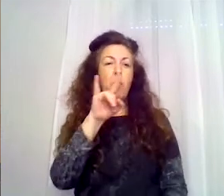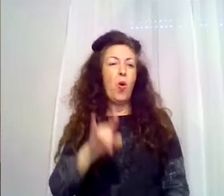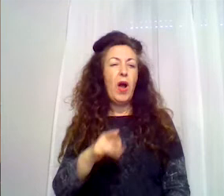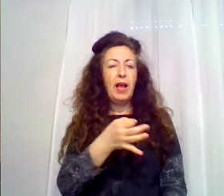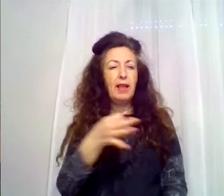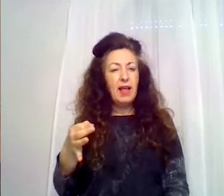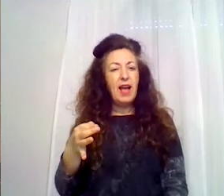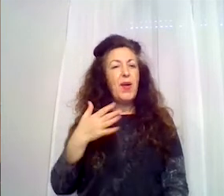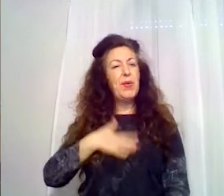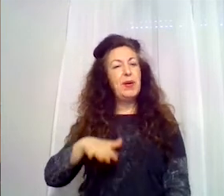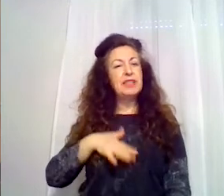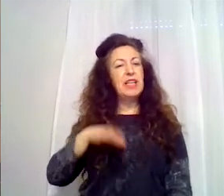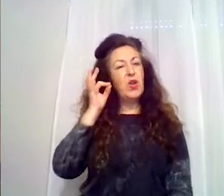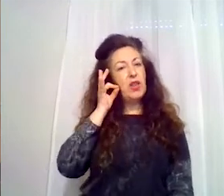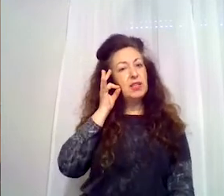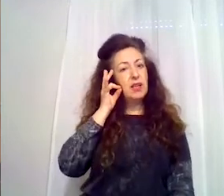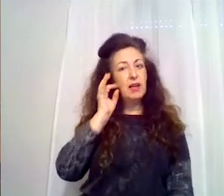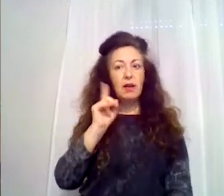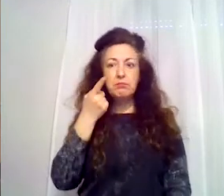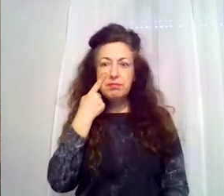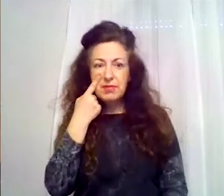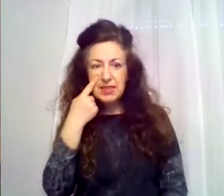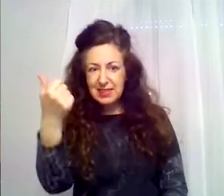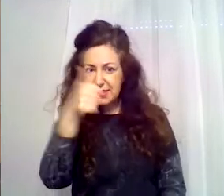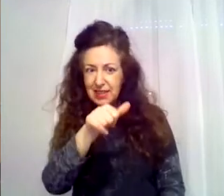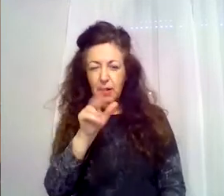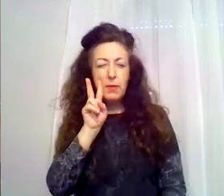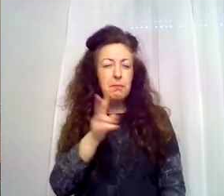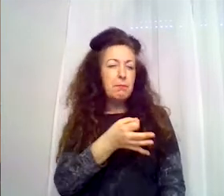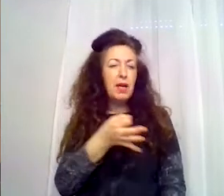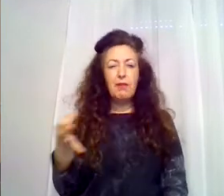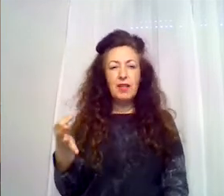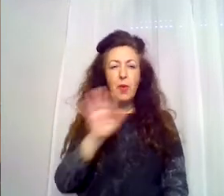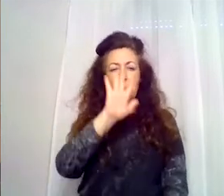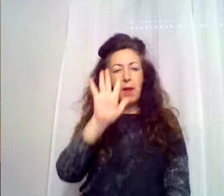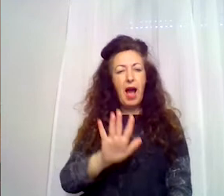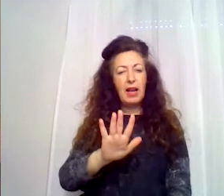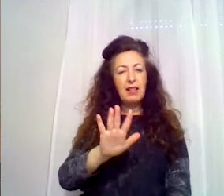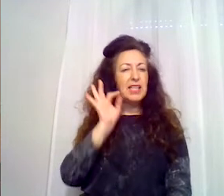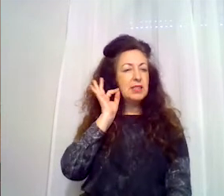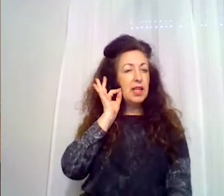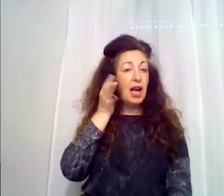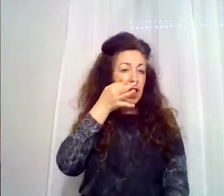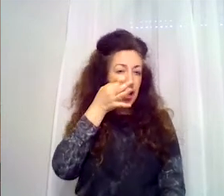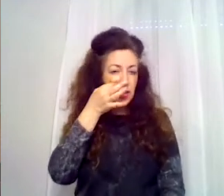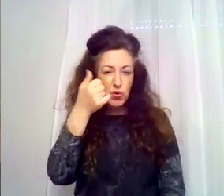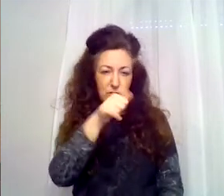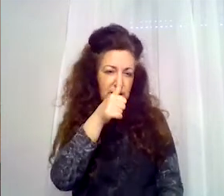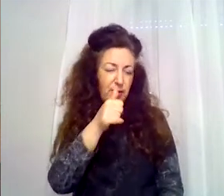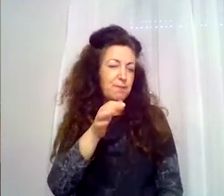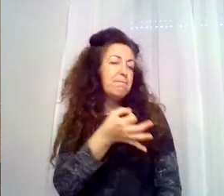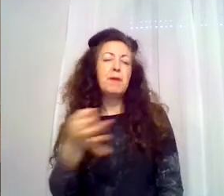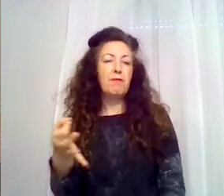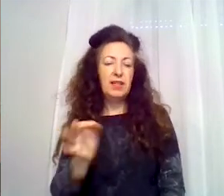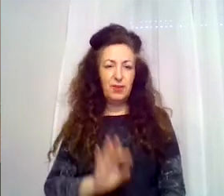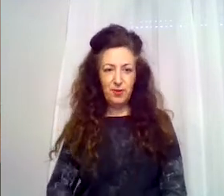mucha más cantidad de versos que Ero. A Ero se limita a decir que es una mujer, que es una joven, muy hermosa,